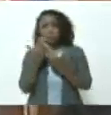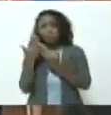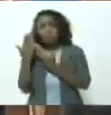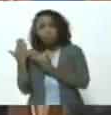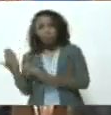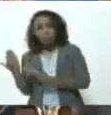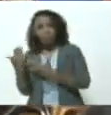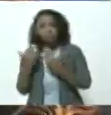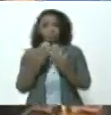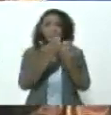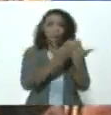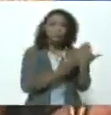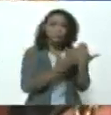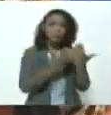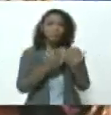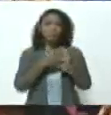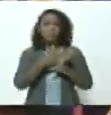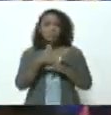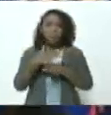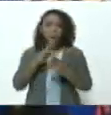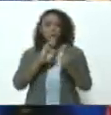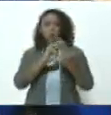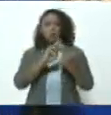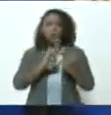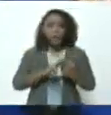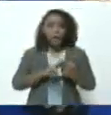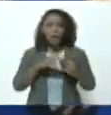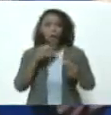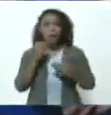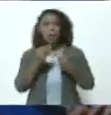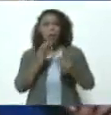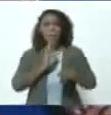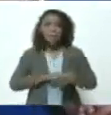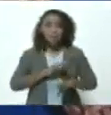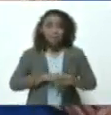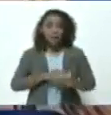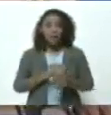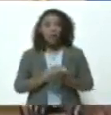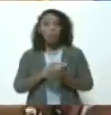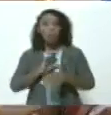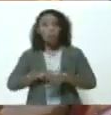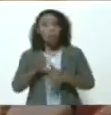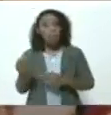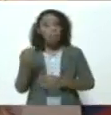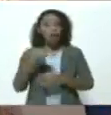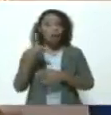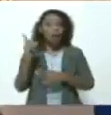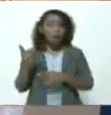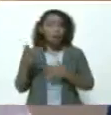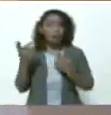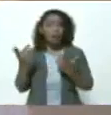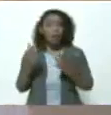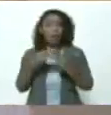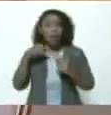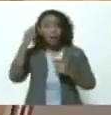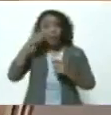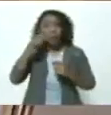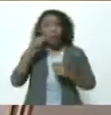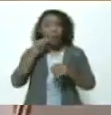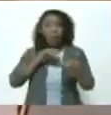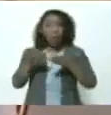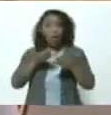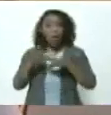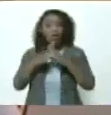con el compañero de rodaje, conocerlo, saber por lo que ha pasado, porque además todas las grabaciones en Cogede